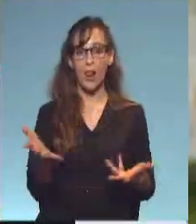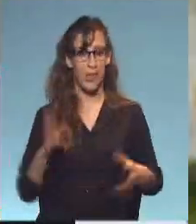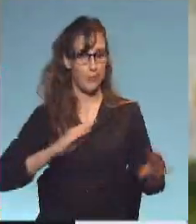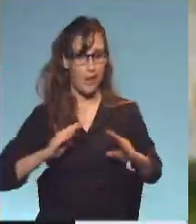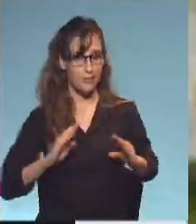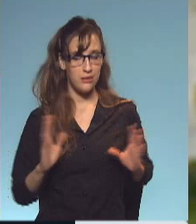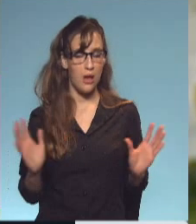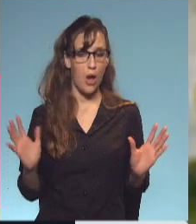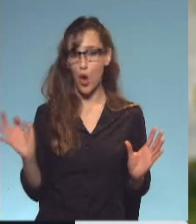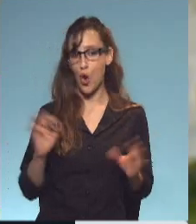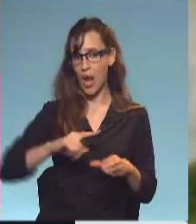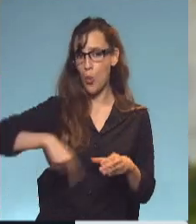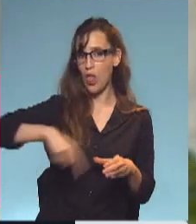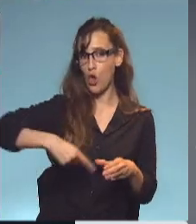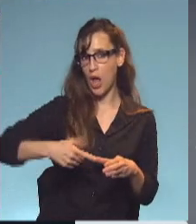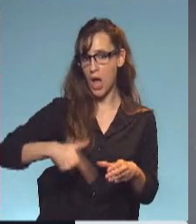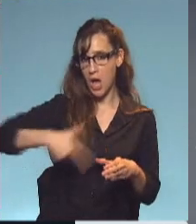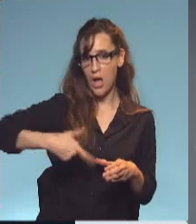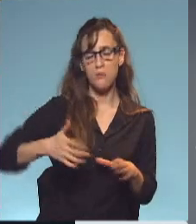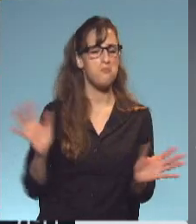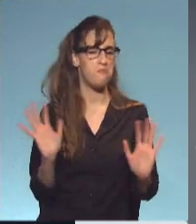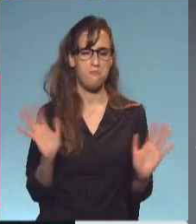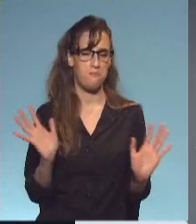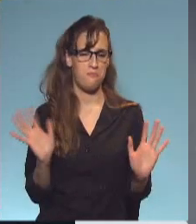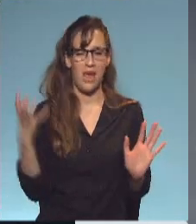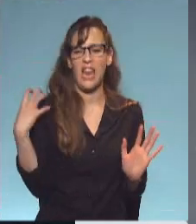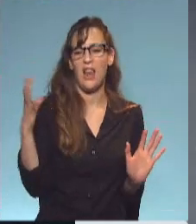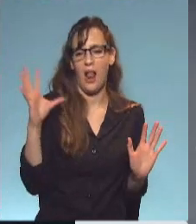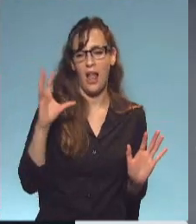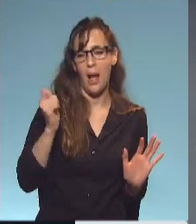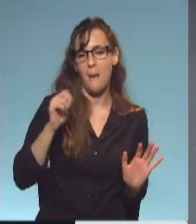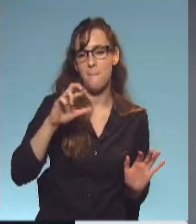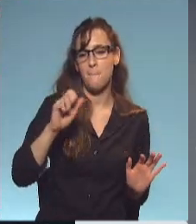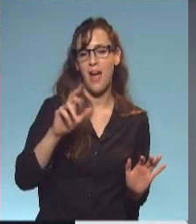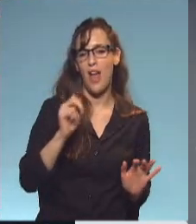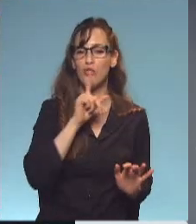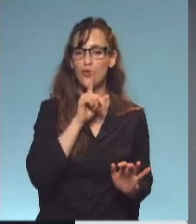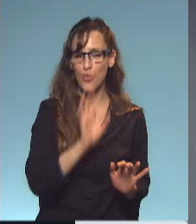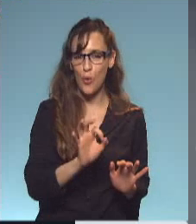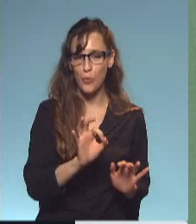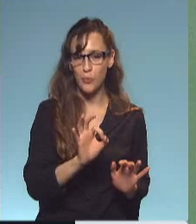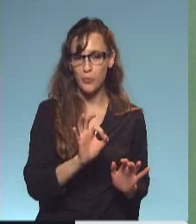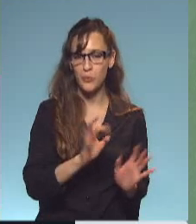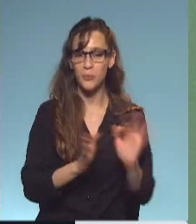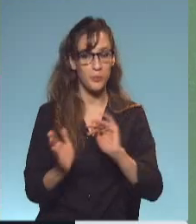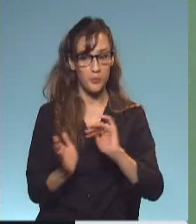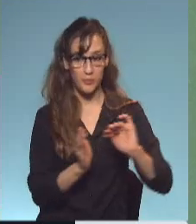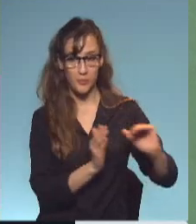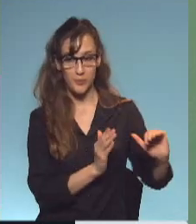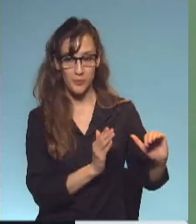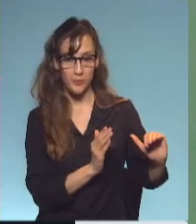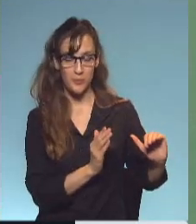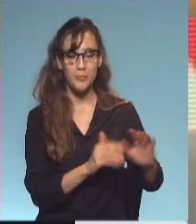aparato. Un aparato. Un aparato. Se le dice difícil. Se le dice. Él tiene que imaginárselo. Voy con la quinta. Sí, dale. Mira, Gaby ya va. Por supuesto.